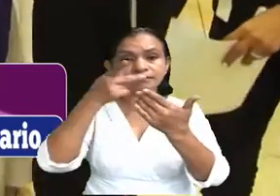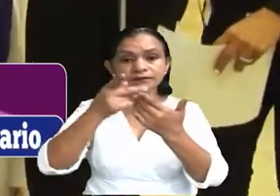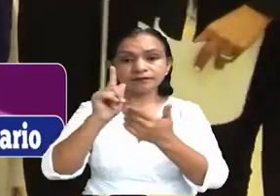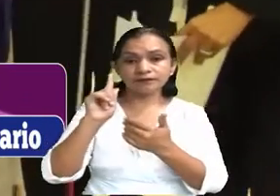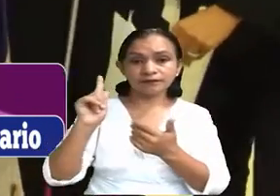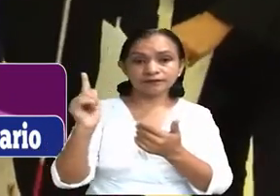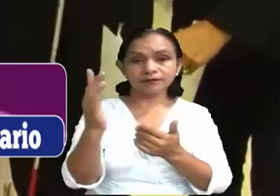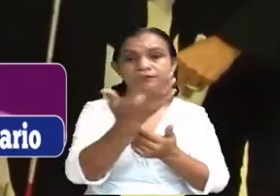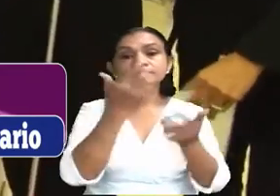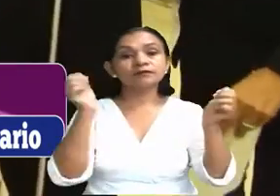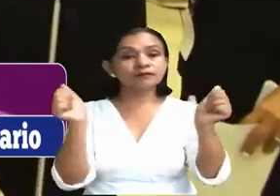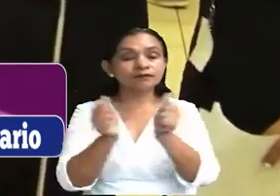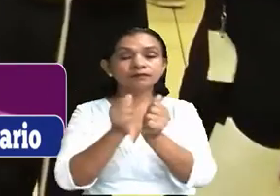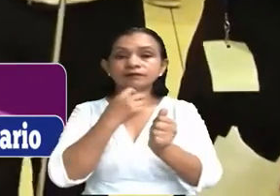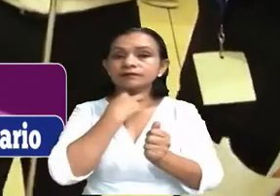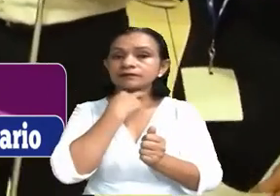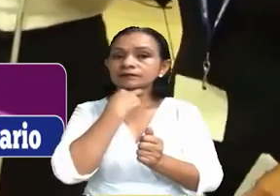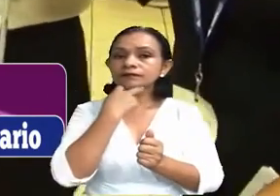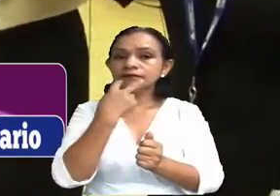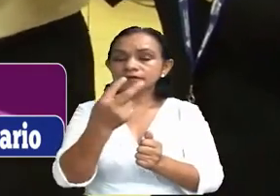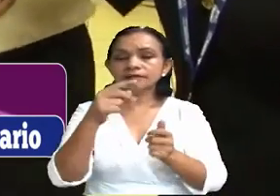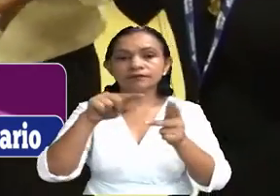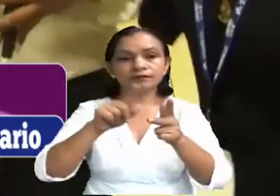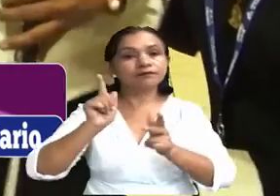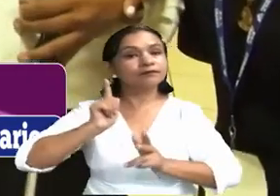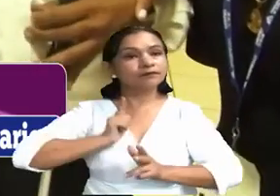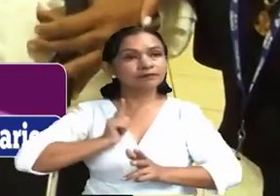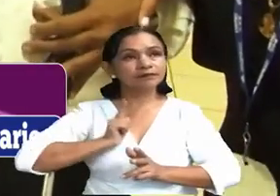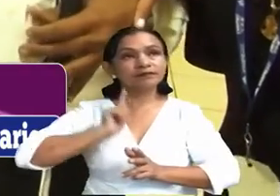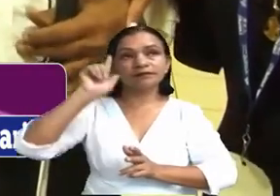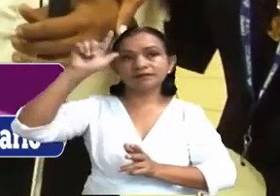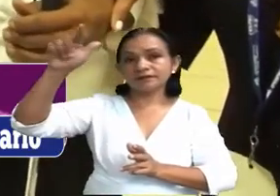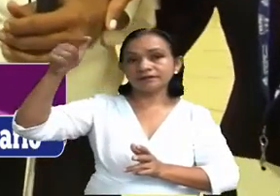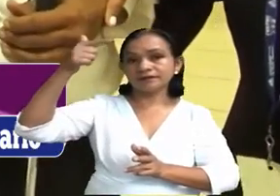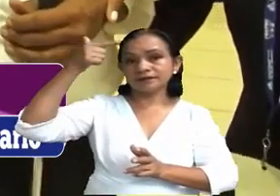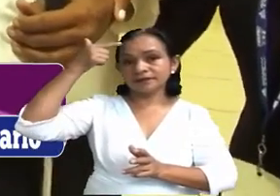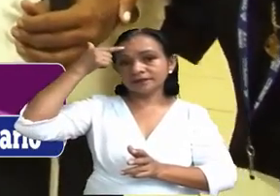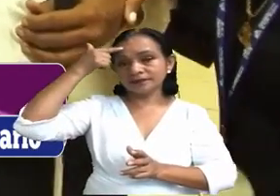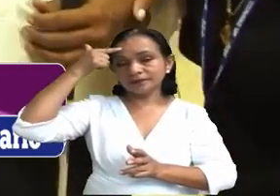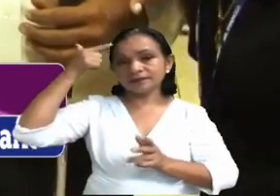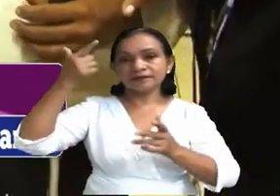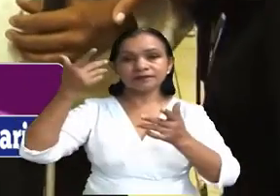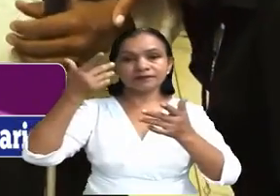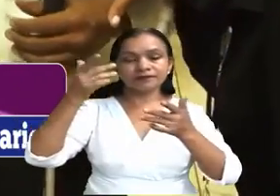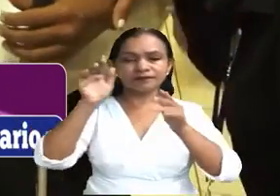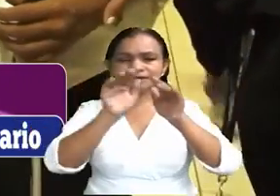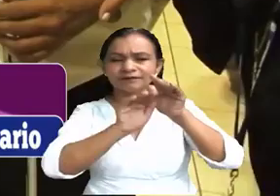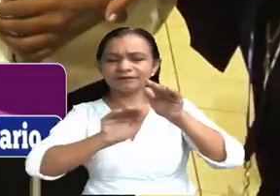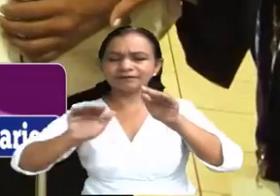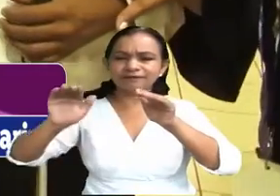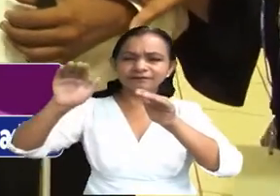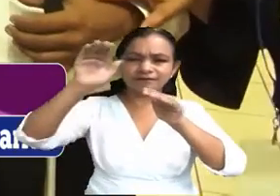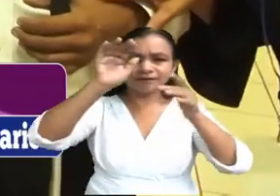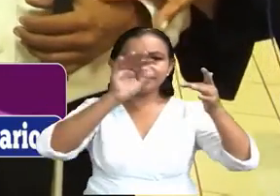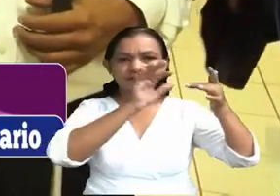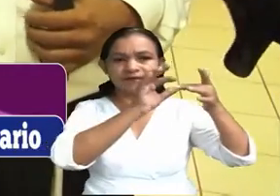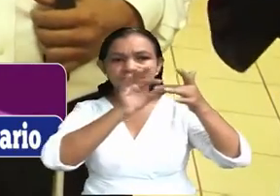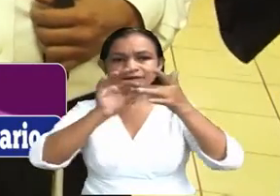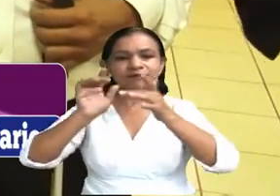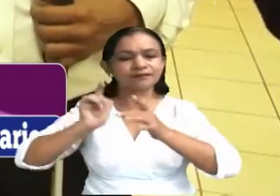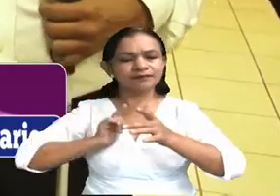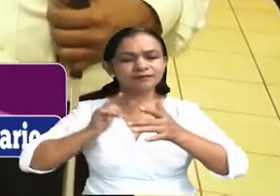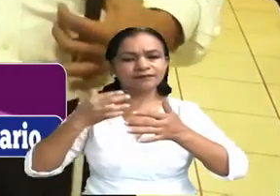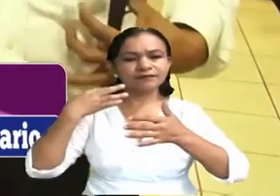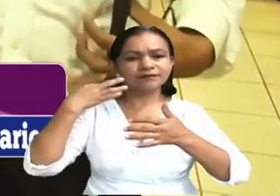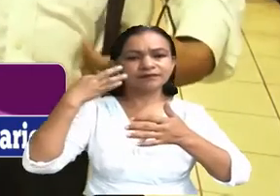a raíz de también contar con un gobierno cuyas máximas autoridades tienen la